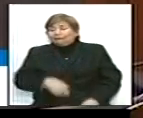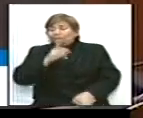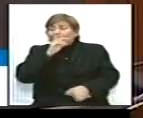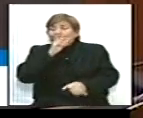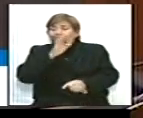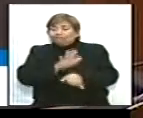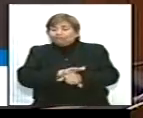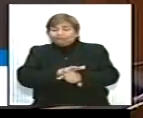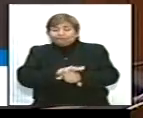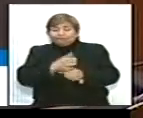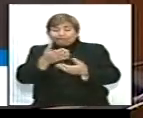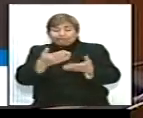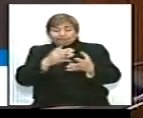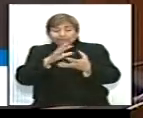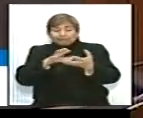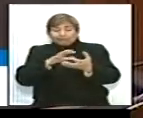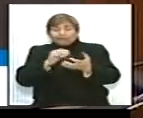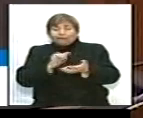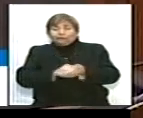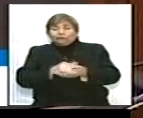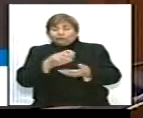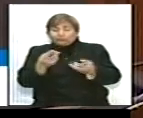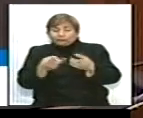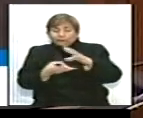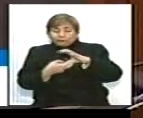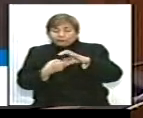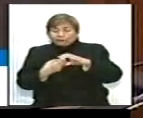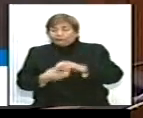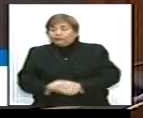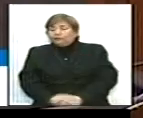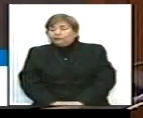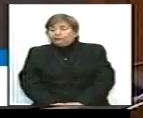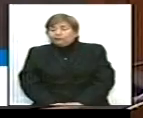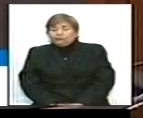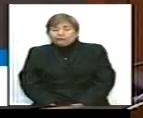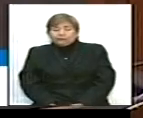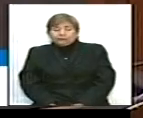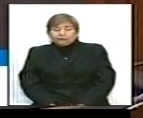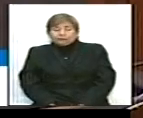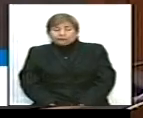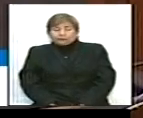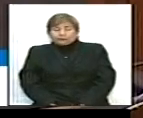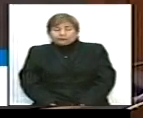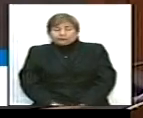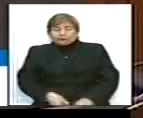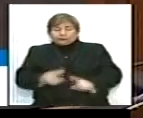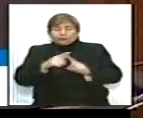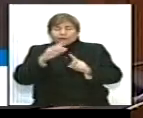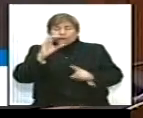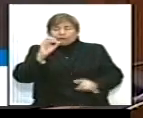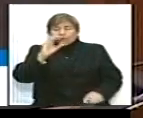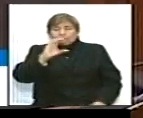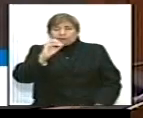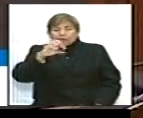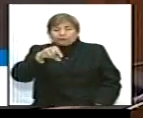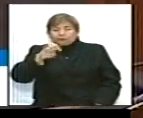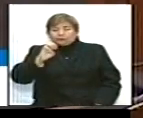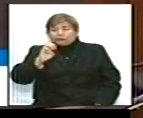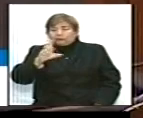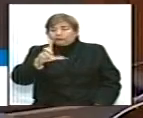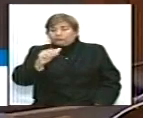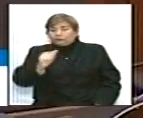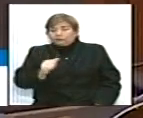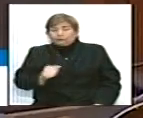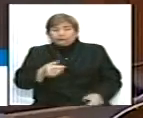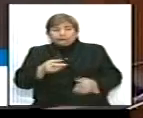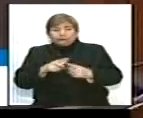incumplimiento de normas de protección ambiental por parte de la minería. Mina de Toquepala puso en riesgo laguna de